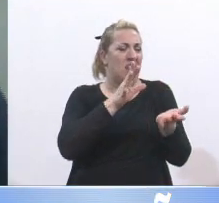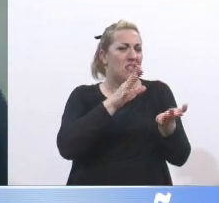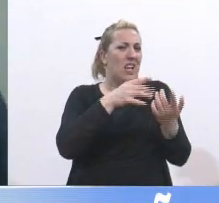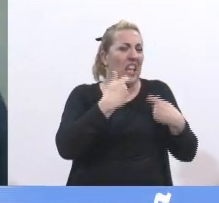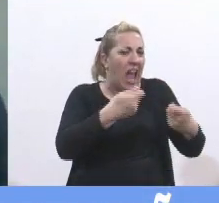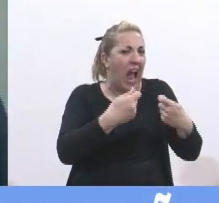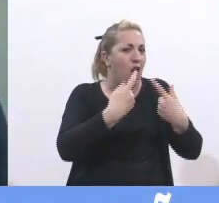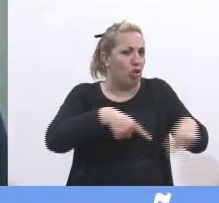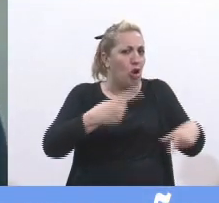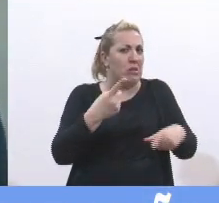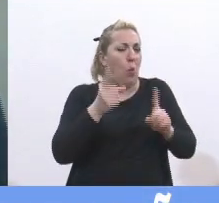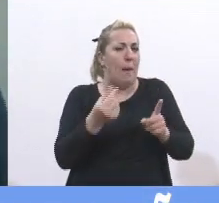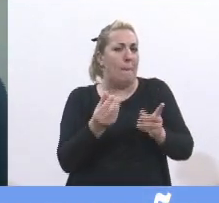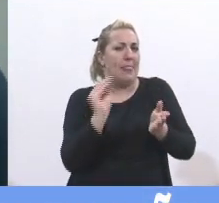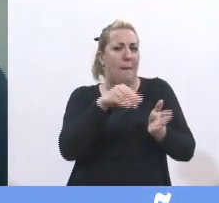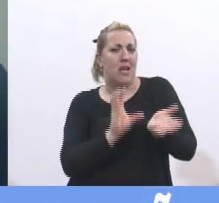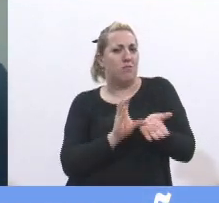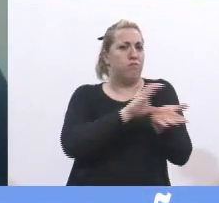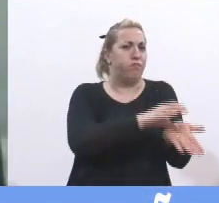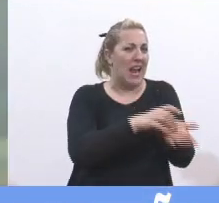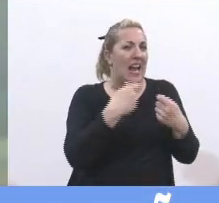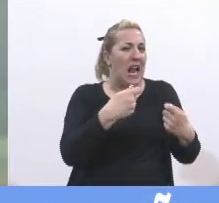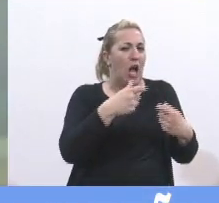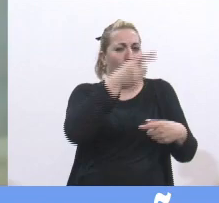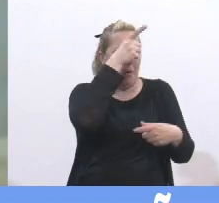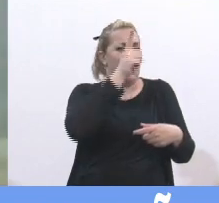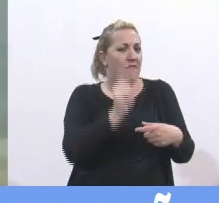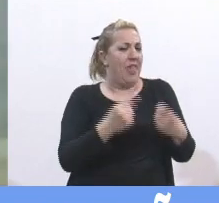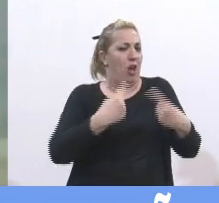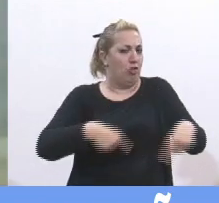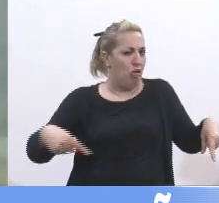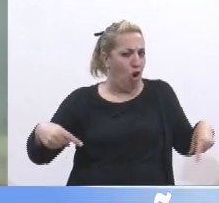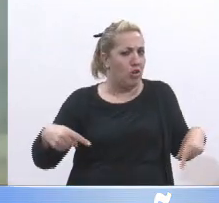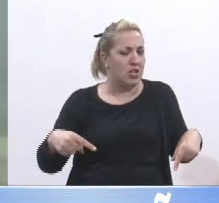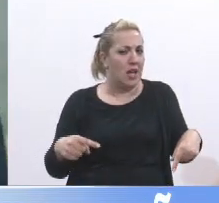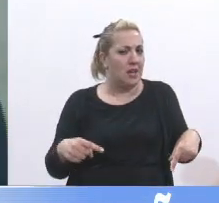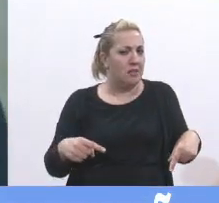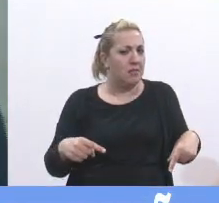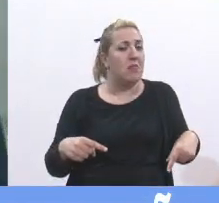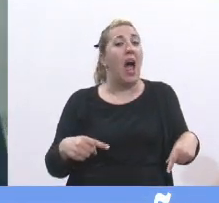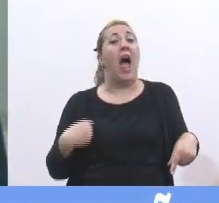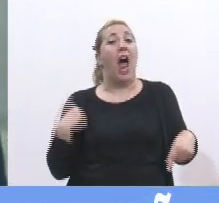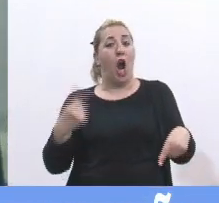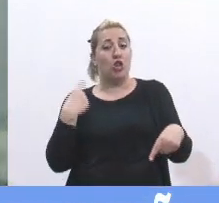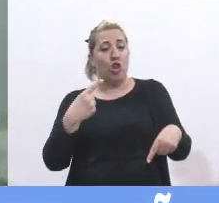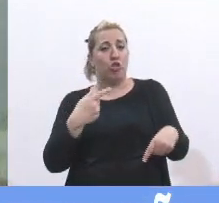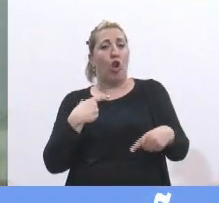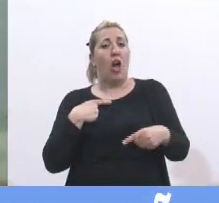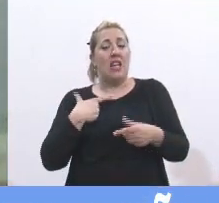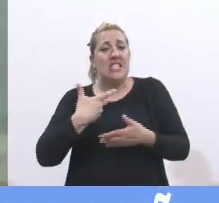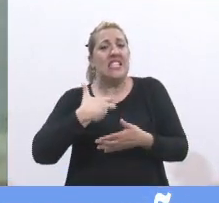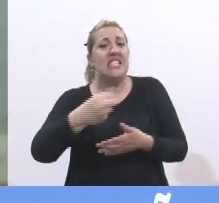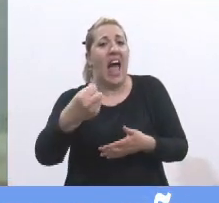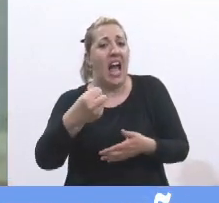que incurría la Policía Federal que se le estaba transfiriendo. Nos quitaban el fondo Sojero